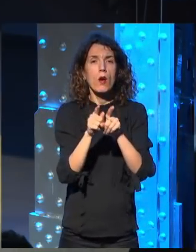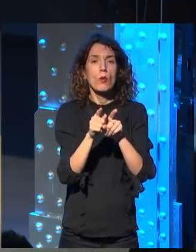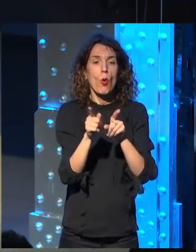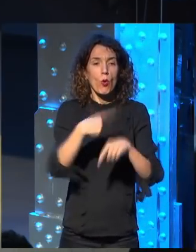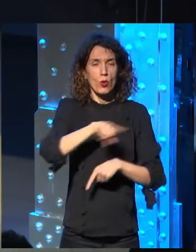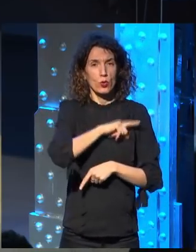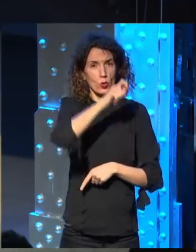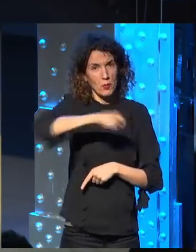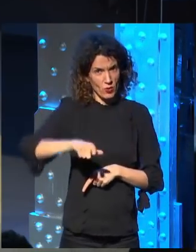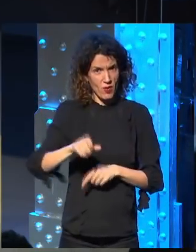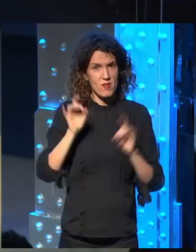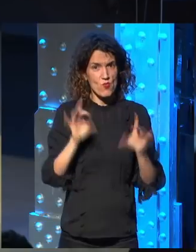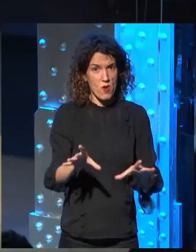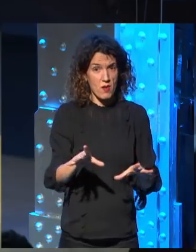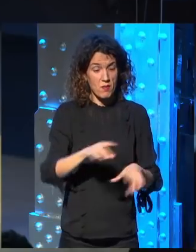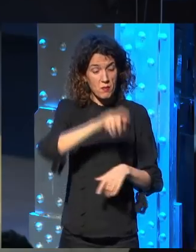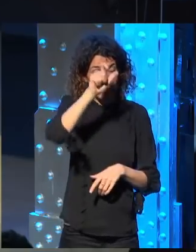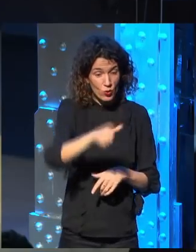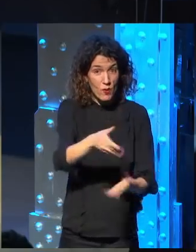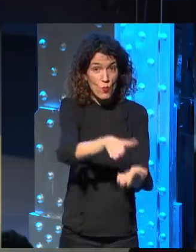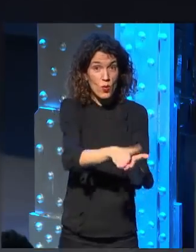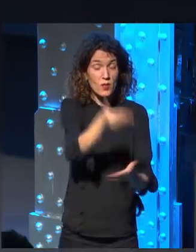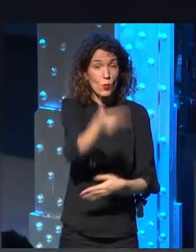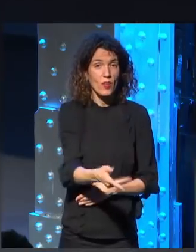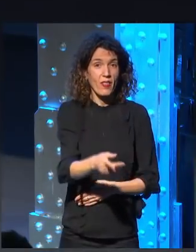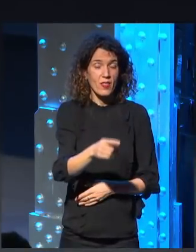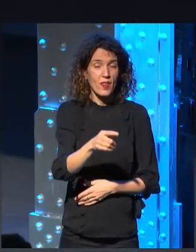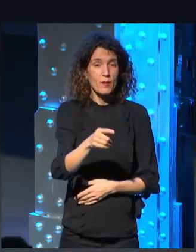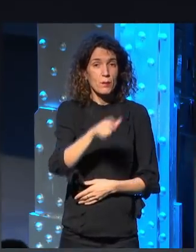nos quedamos las personas cuando fallece alguien importante, ¿no?